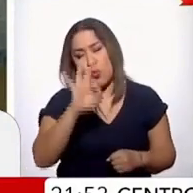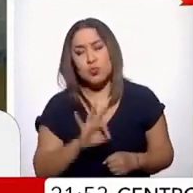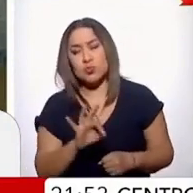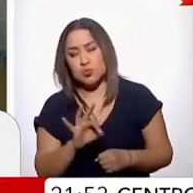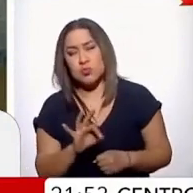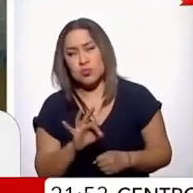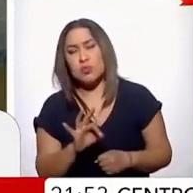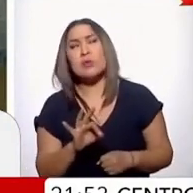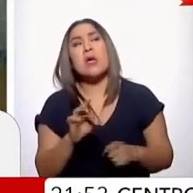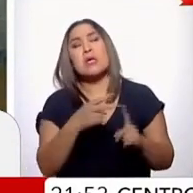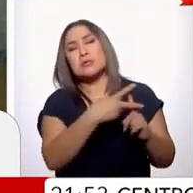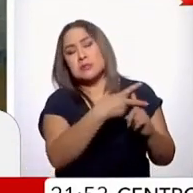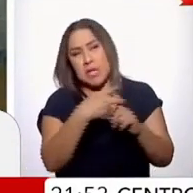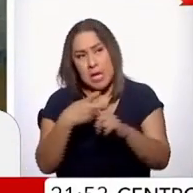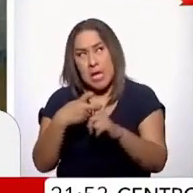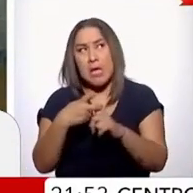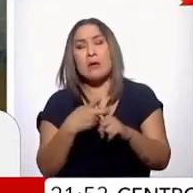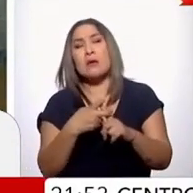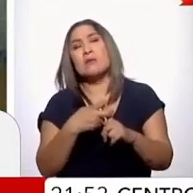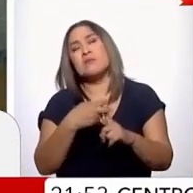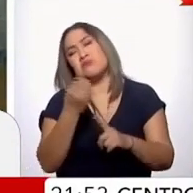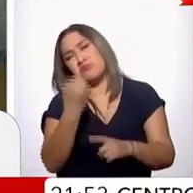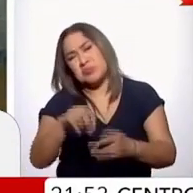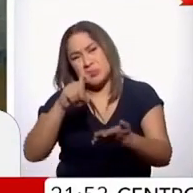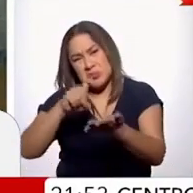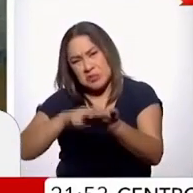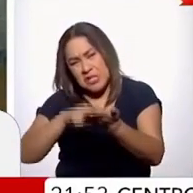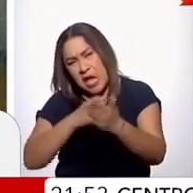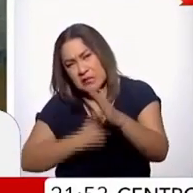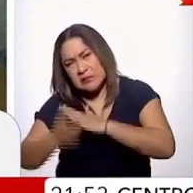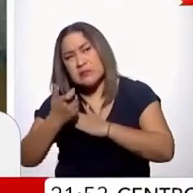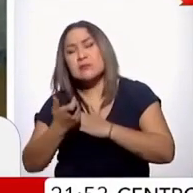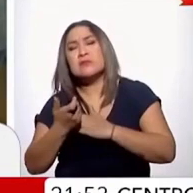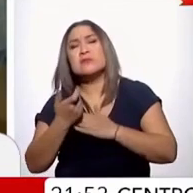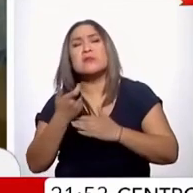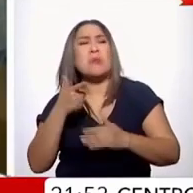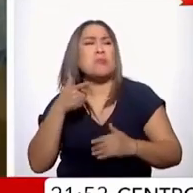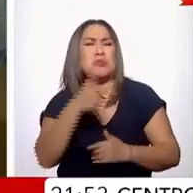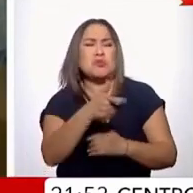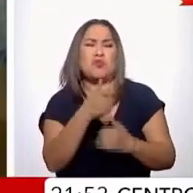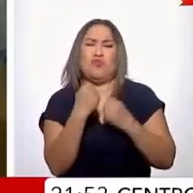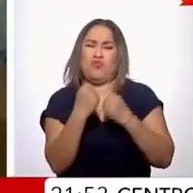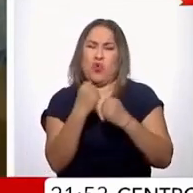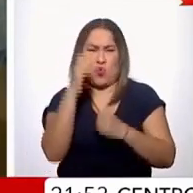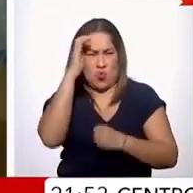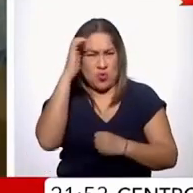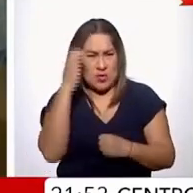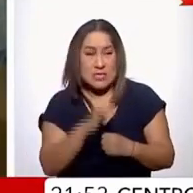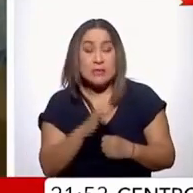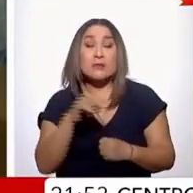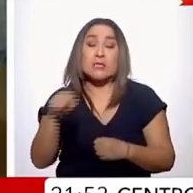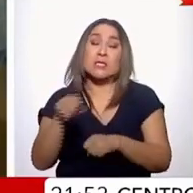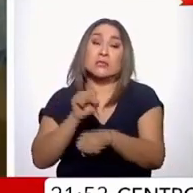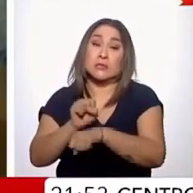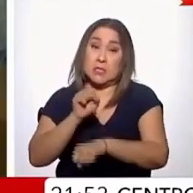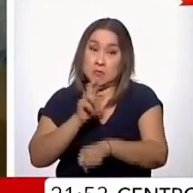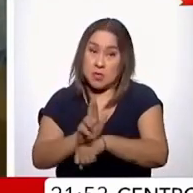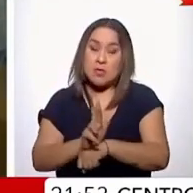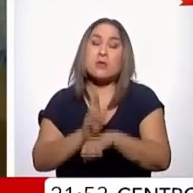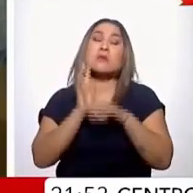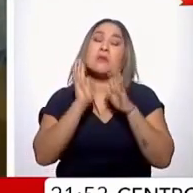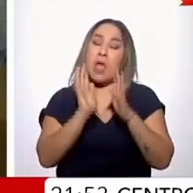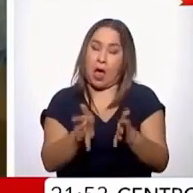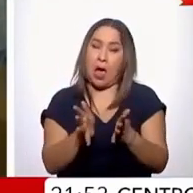el estro la extorsión el asesinato con violencia y ciertamente en El Salvador se se lograron